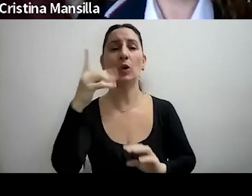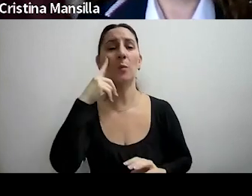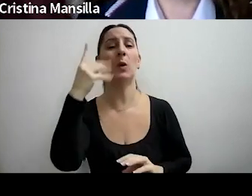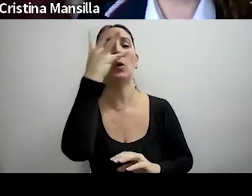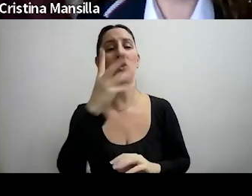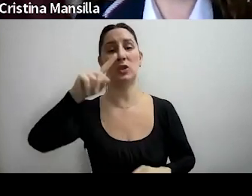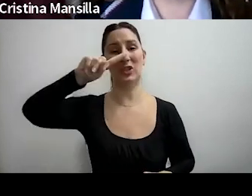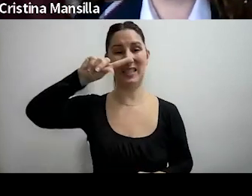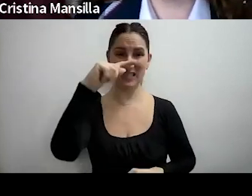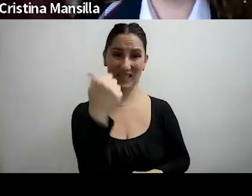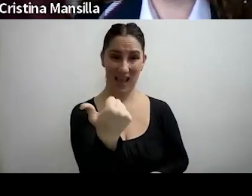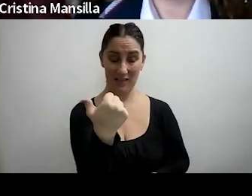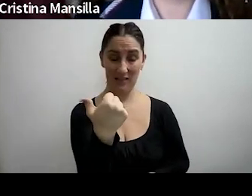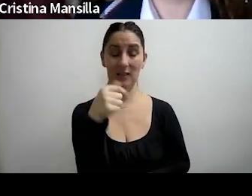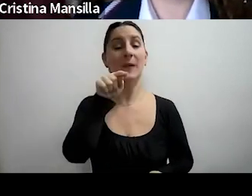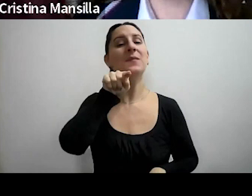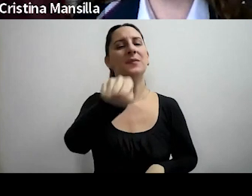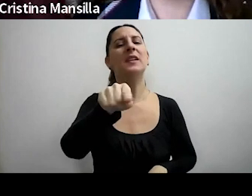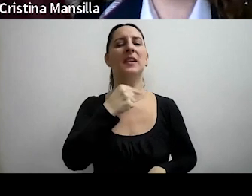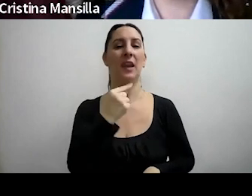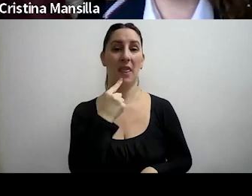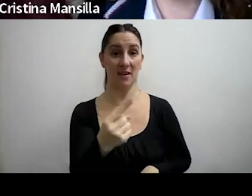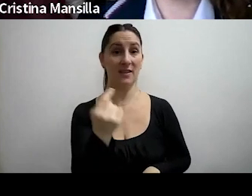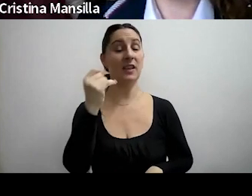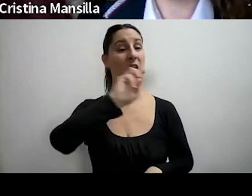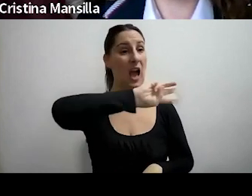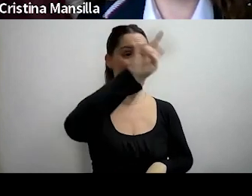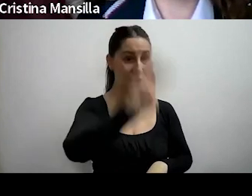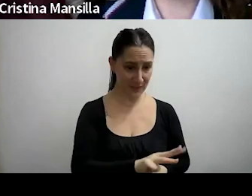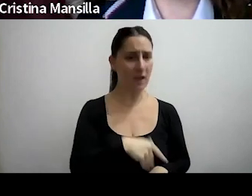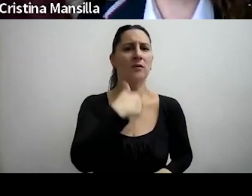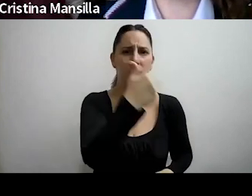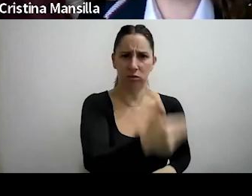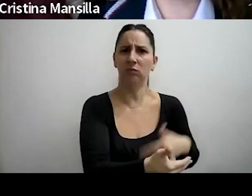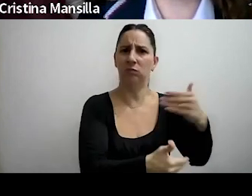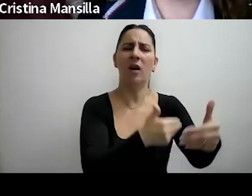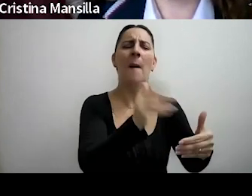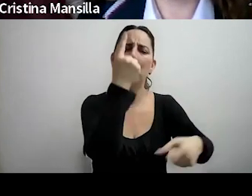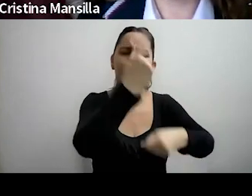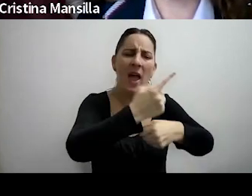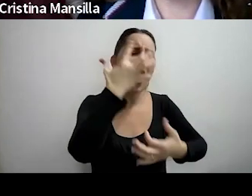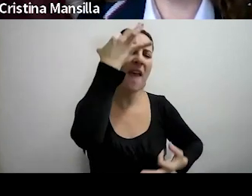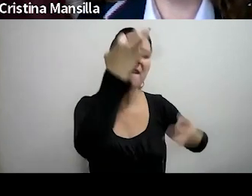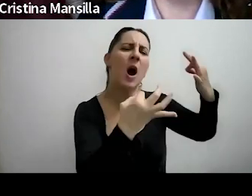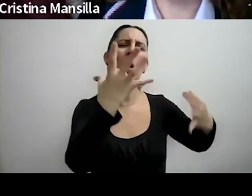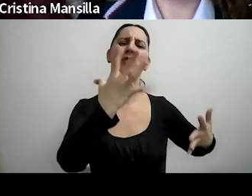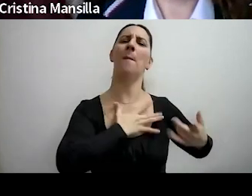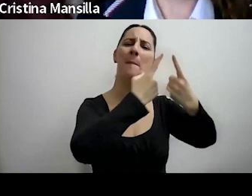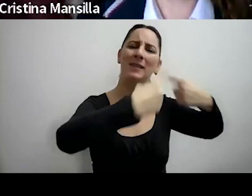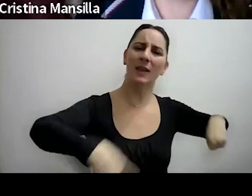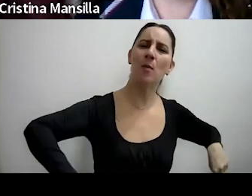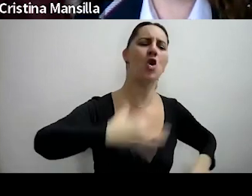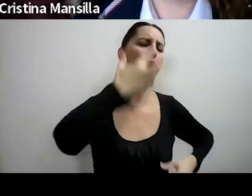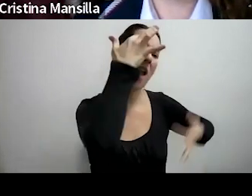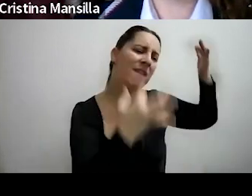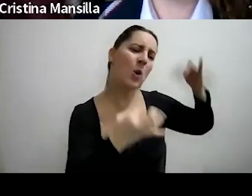24.476, que significa que ANSES llevará adelante una evaluación patrimonial y socioeconómica.